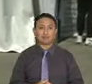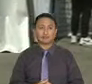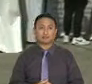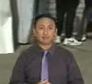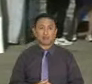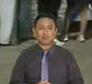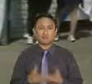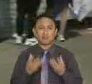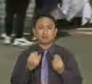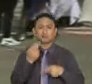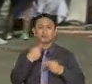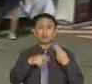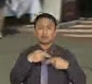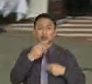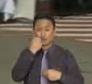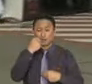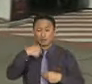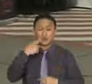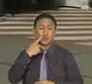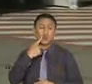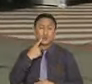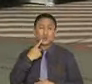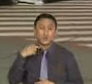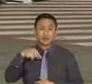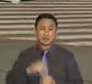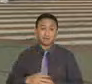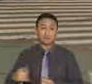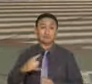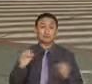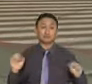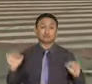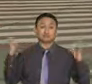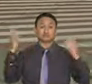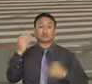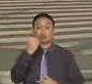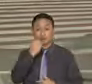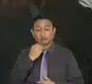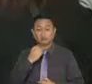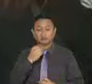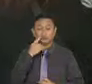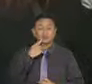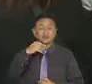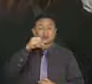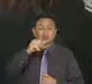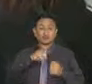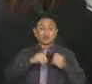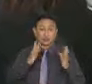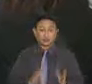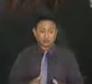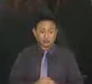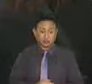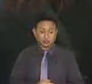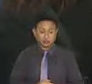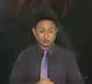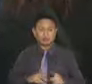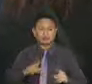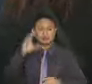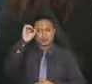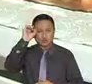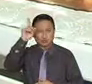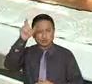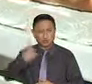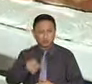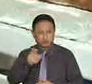decenas de negocios comida y Dulce se presentaron en el festival gastronómico sal quiteña pero sin lugar a dudas según la opinión de los